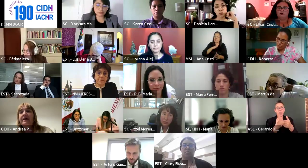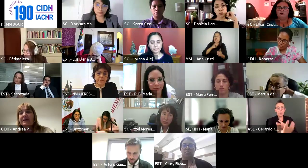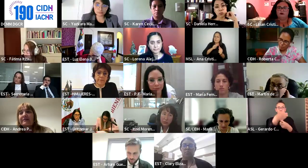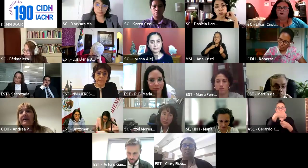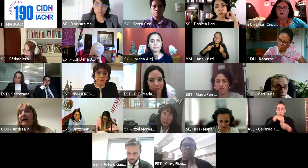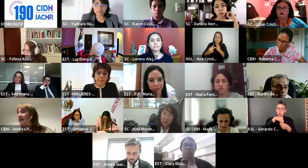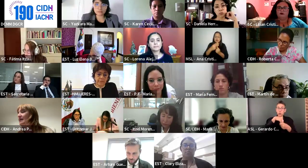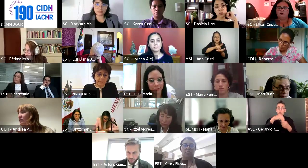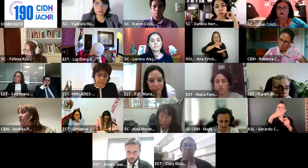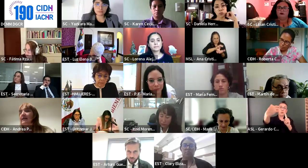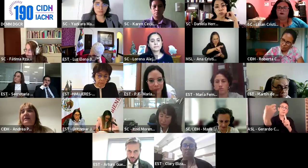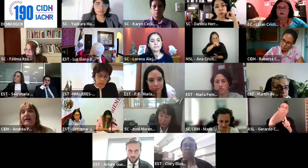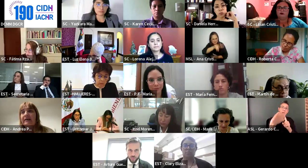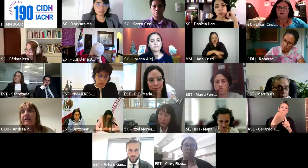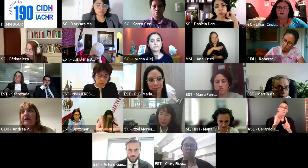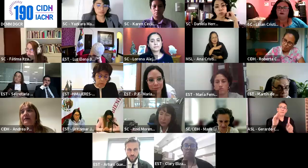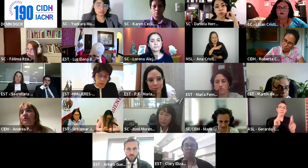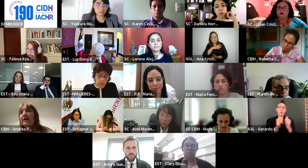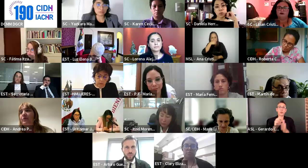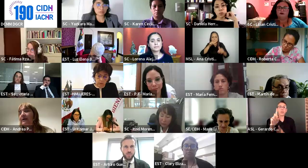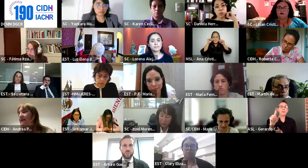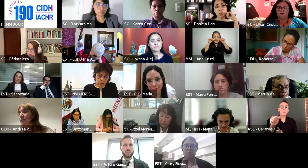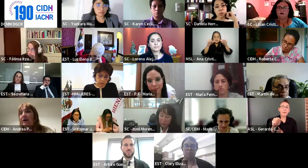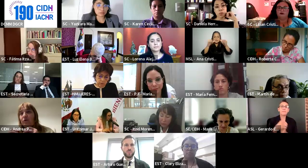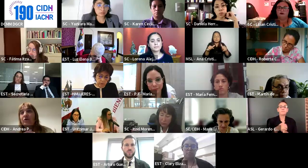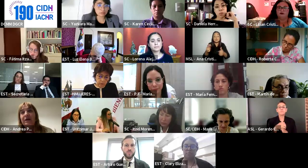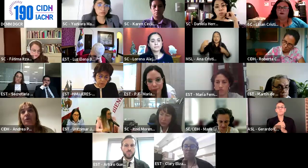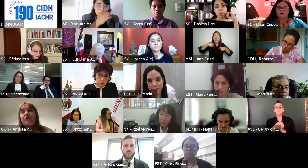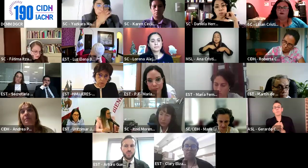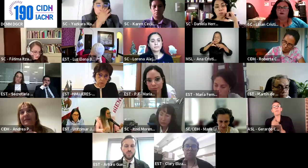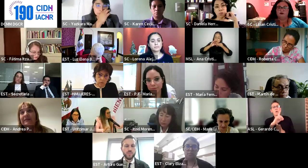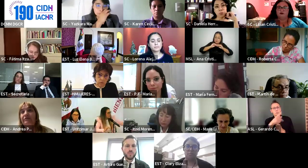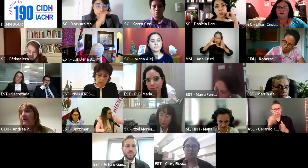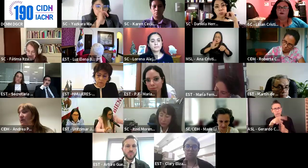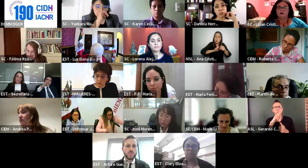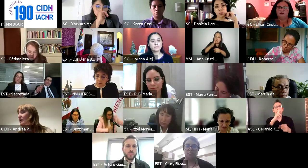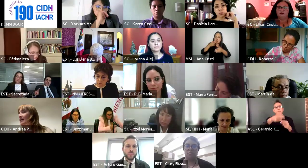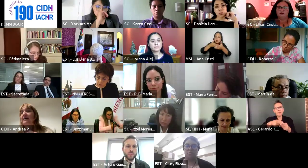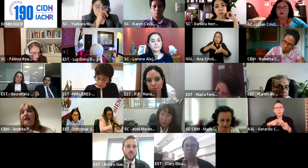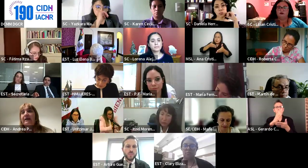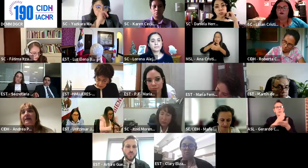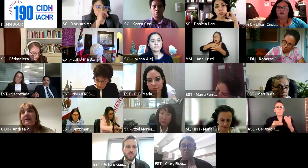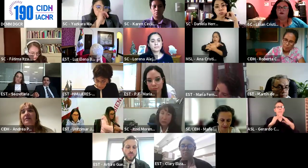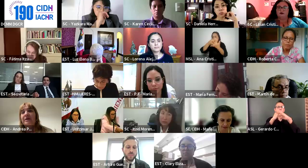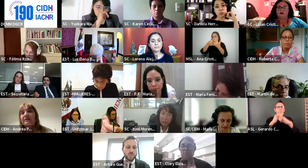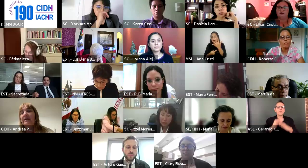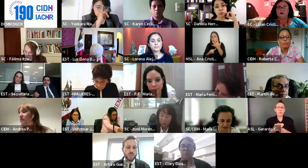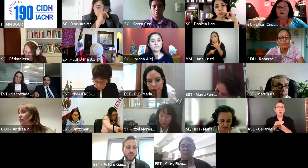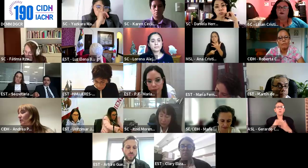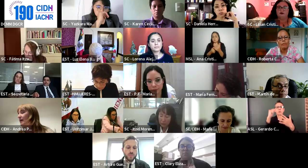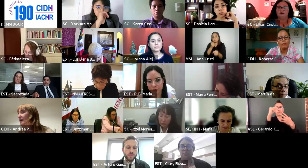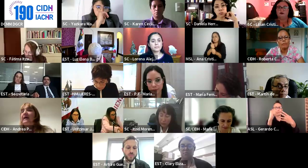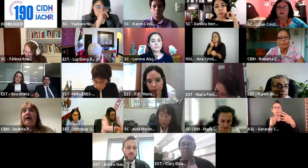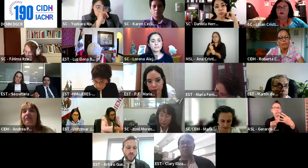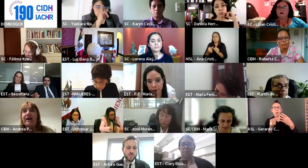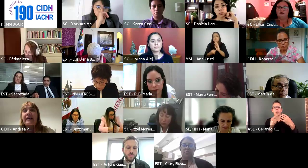de discapacidad. Nos han ilustrado aquí sobre algunos obstáculos específicos que están advirtiendo